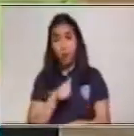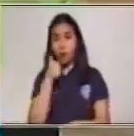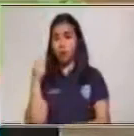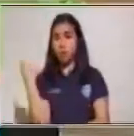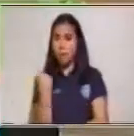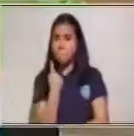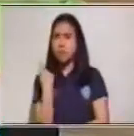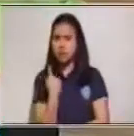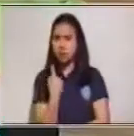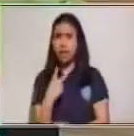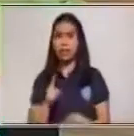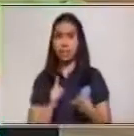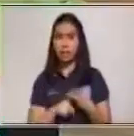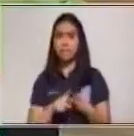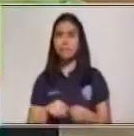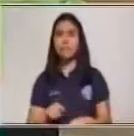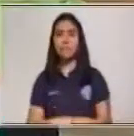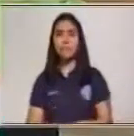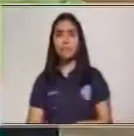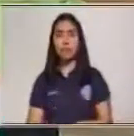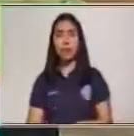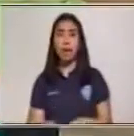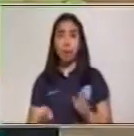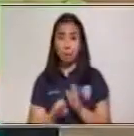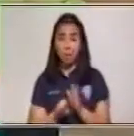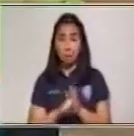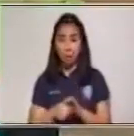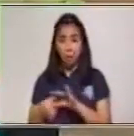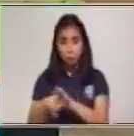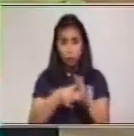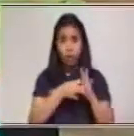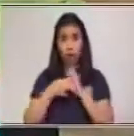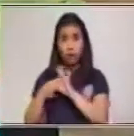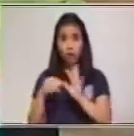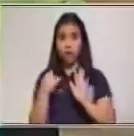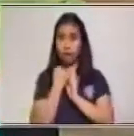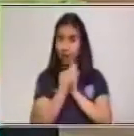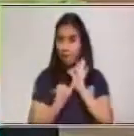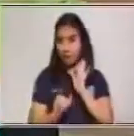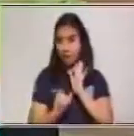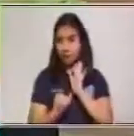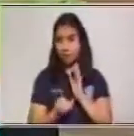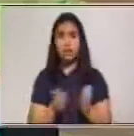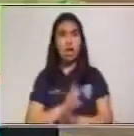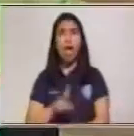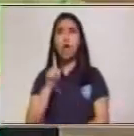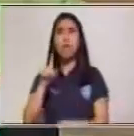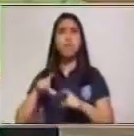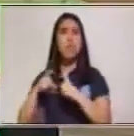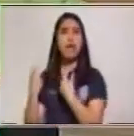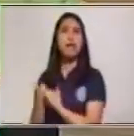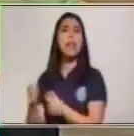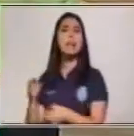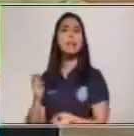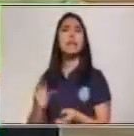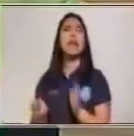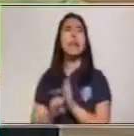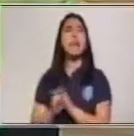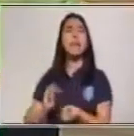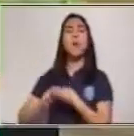que los organizadores gráficos no solamente están o se adaptan a una asignatura, sino son muy versátiles.